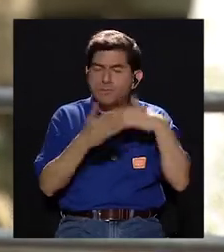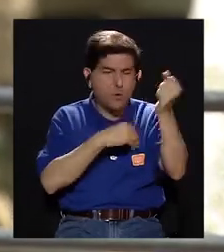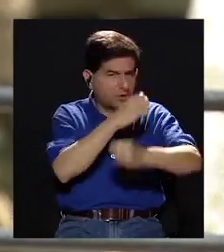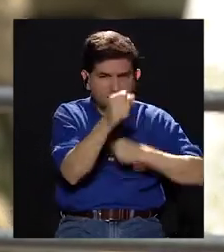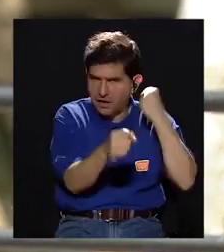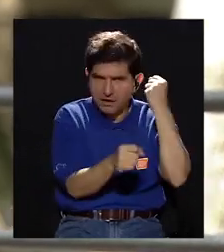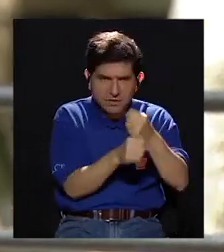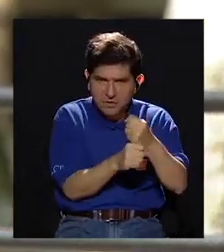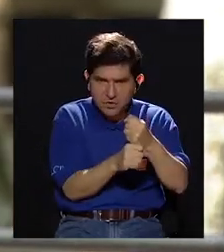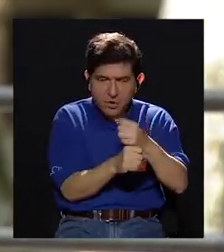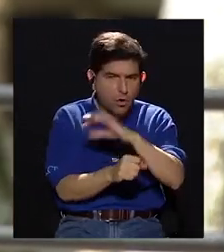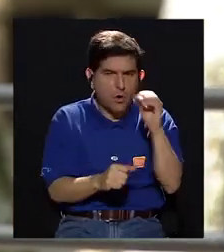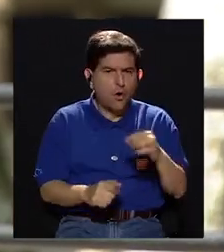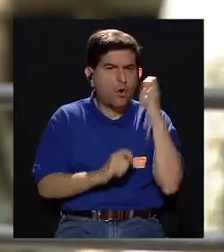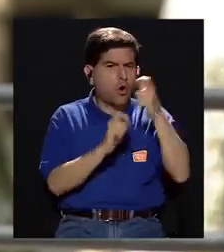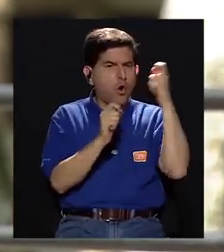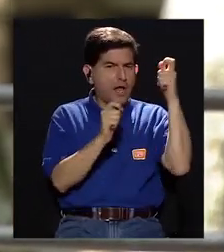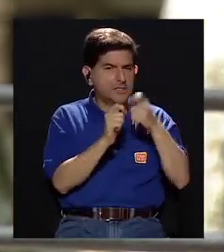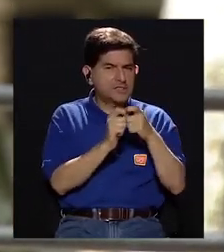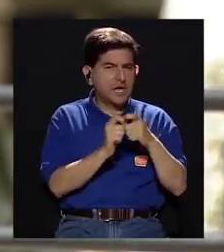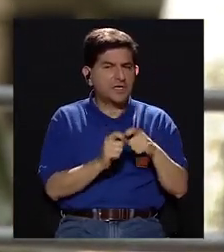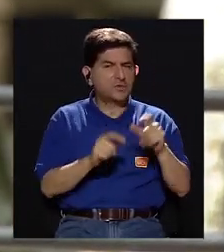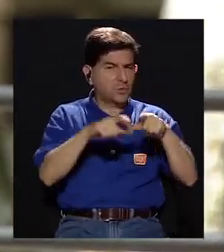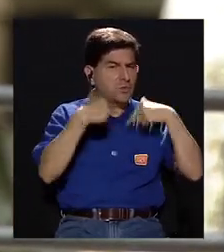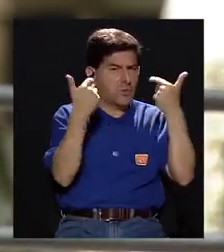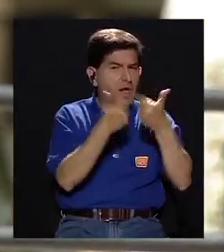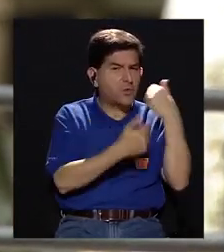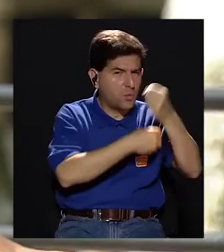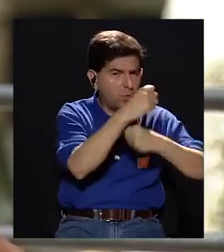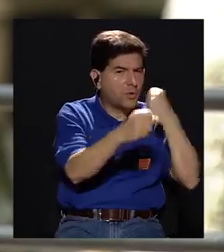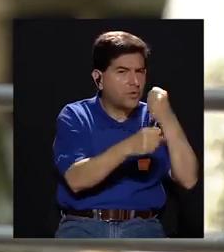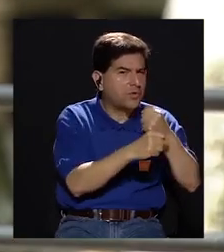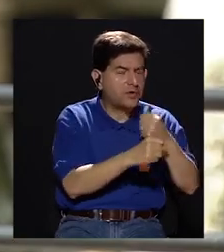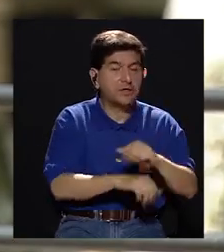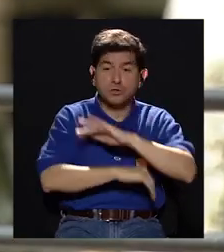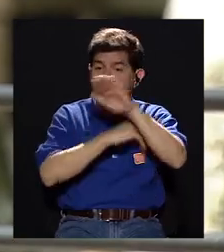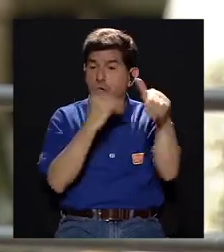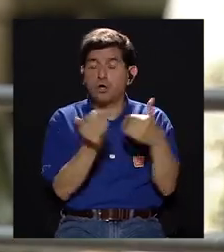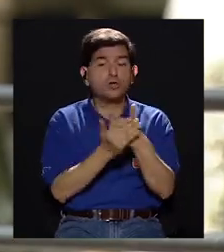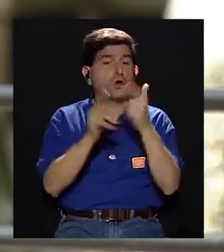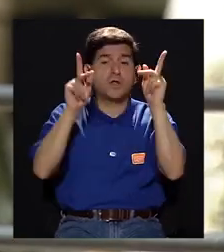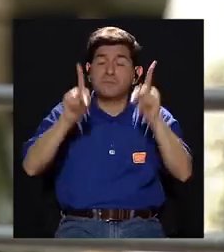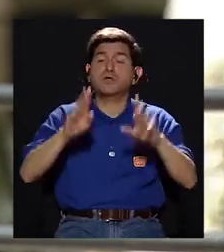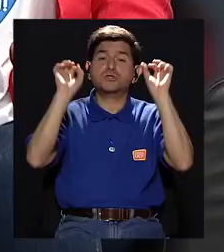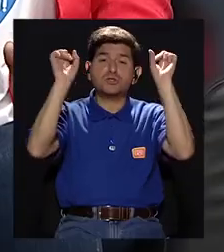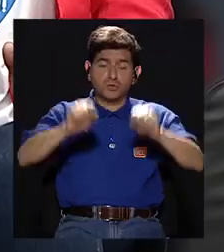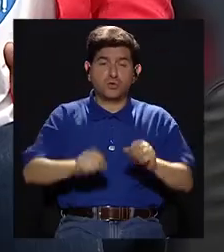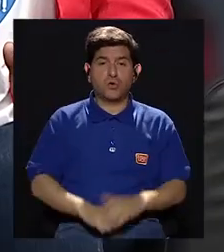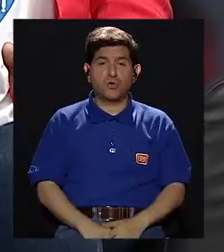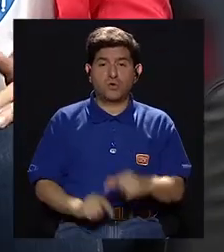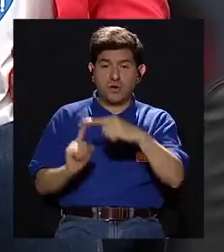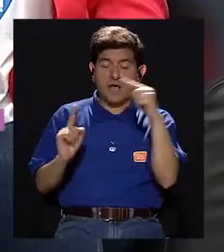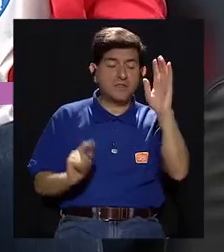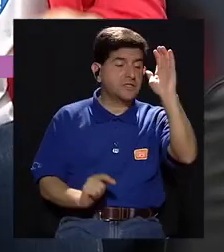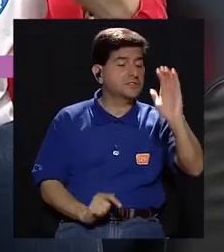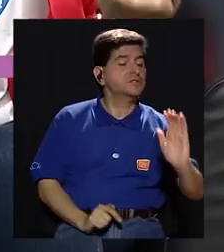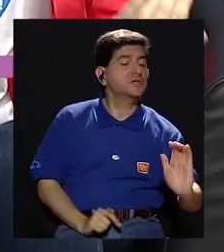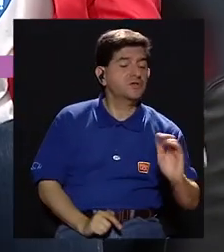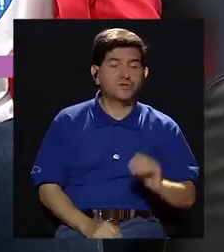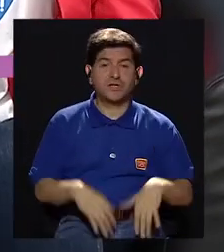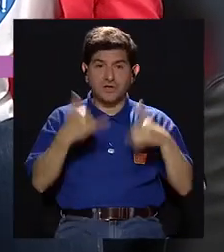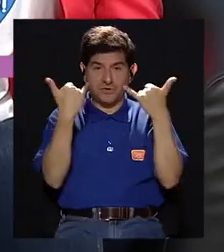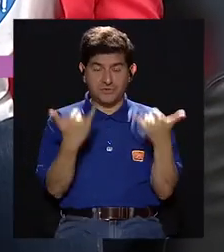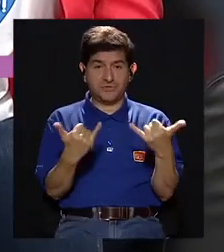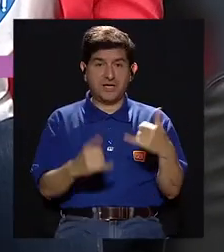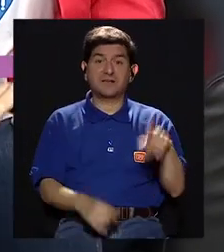persona sin importar la edad? ¿O es específica para ciertos grupos de edad? No, para todo tipo de personas, porque desde los